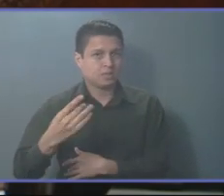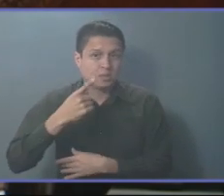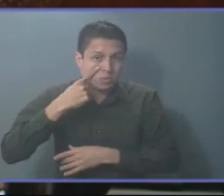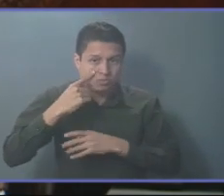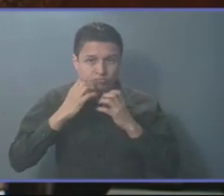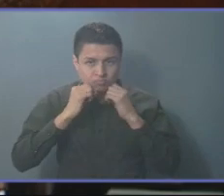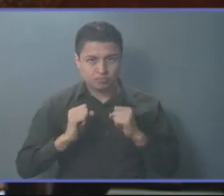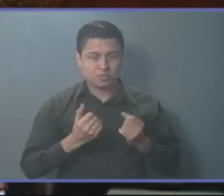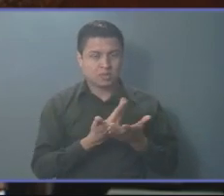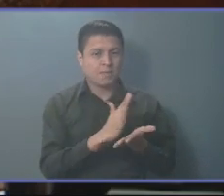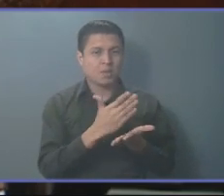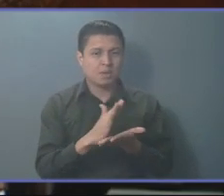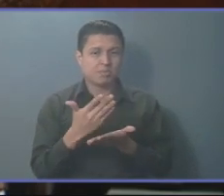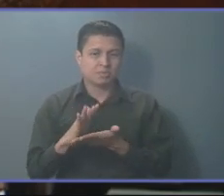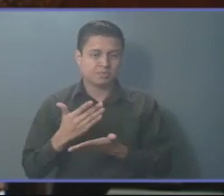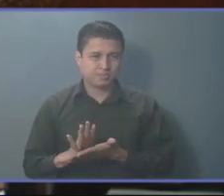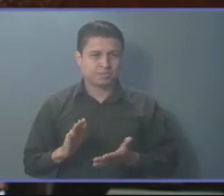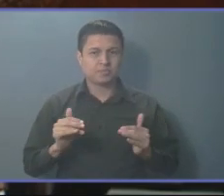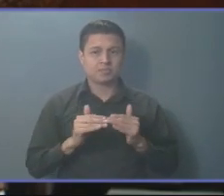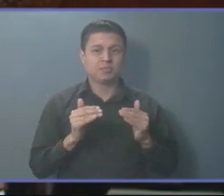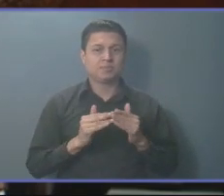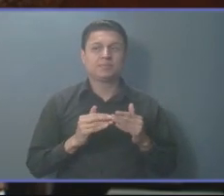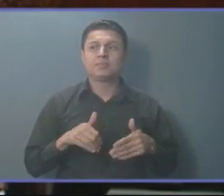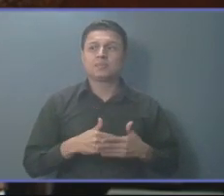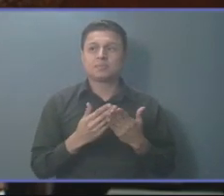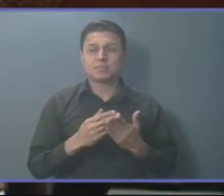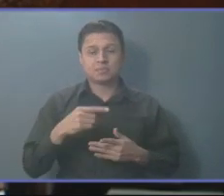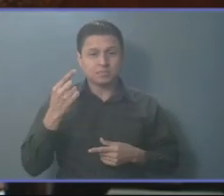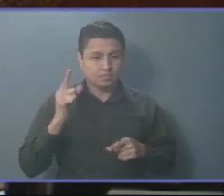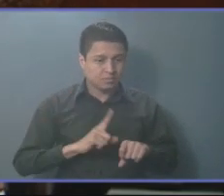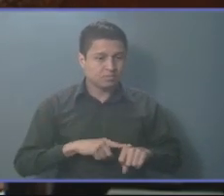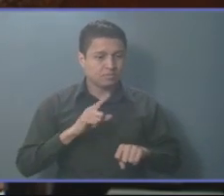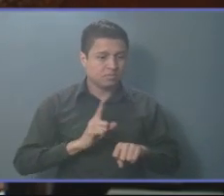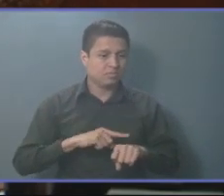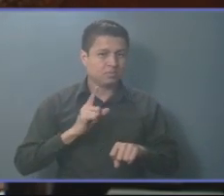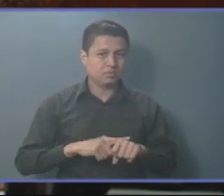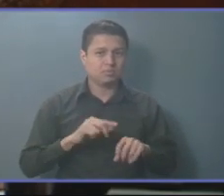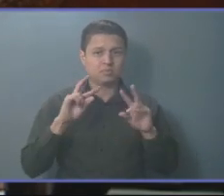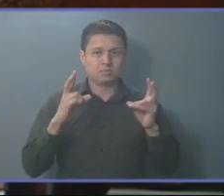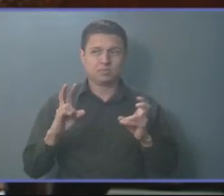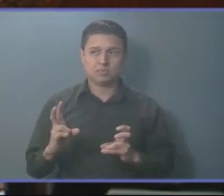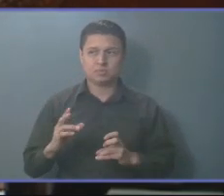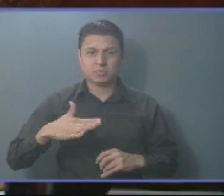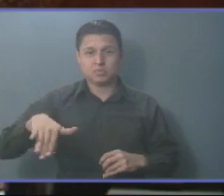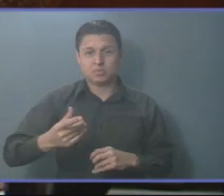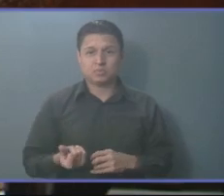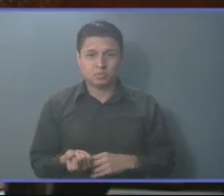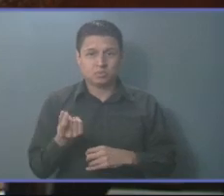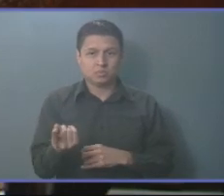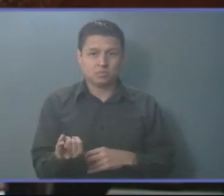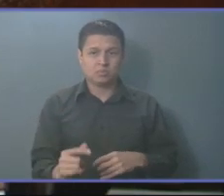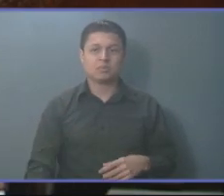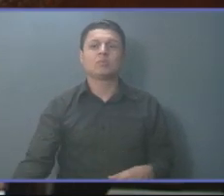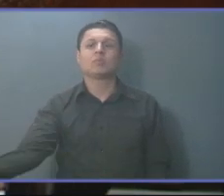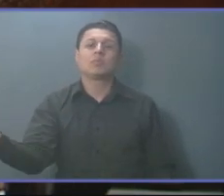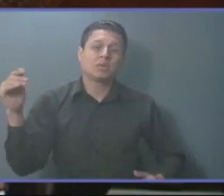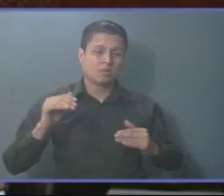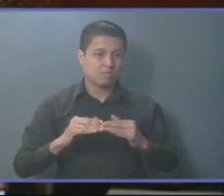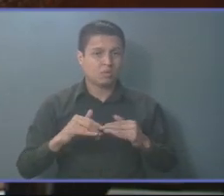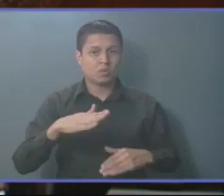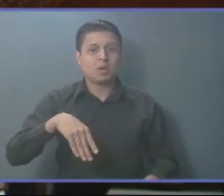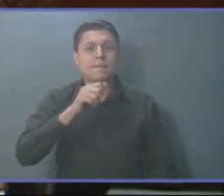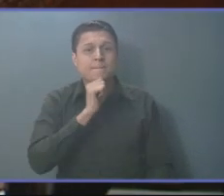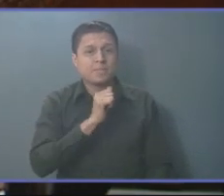soluciones desinfectantes, así como la desinfección periódica de las zonas comunes como los baños,